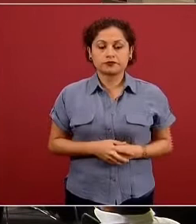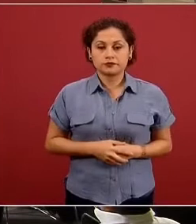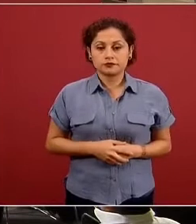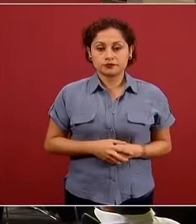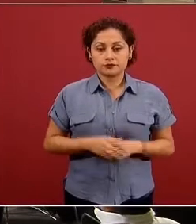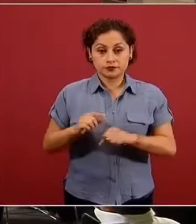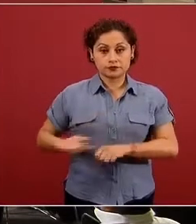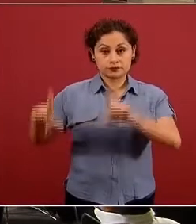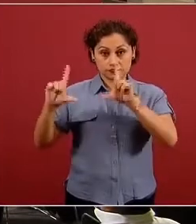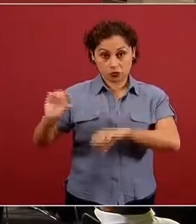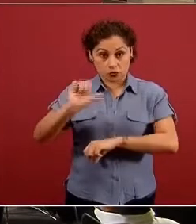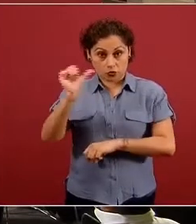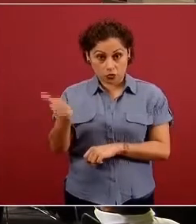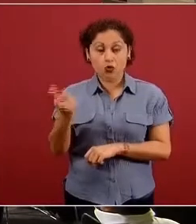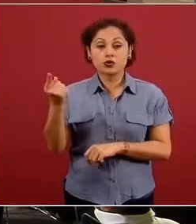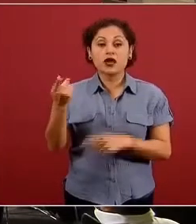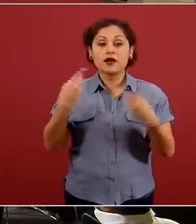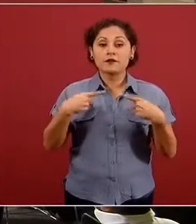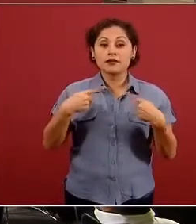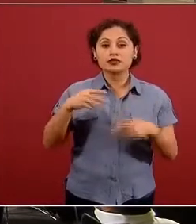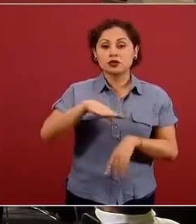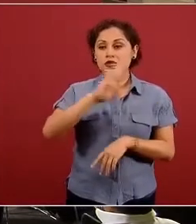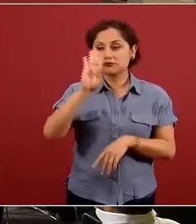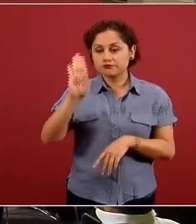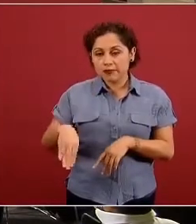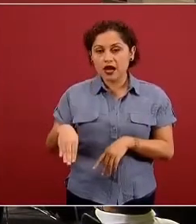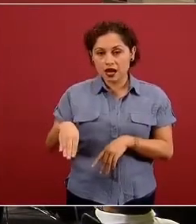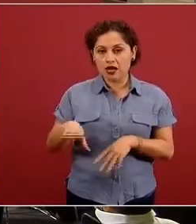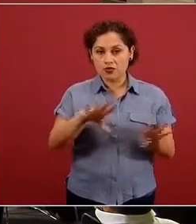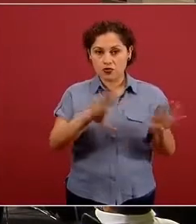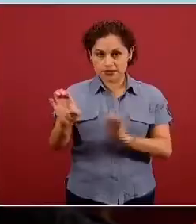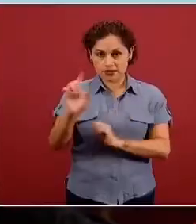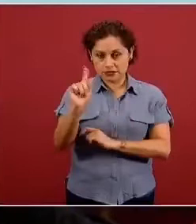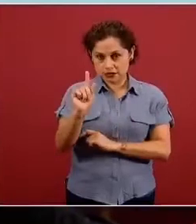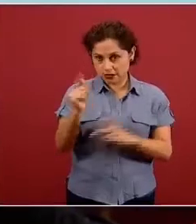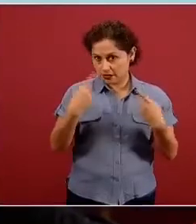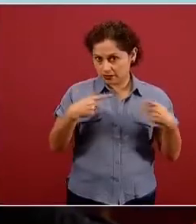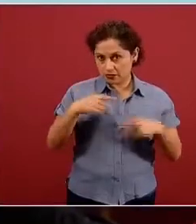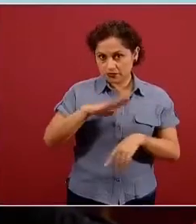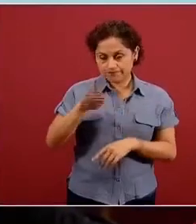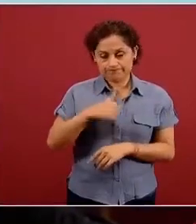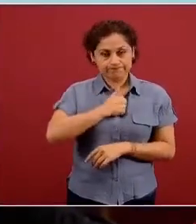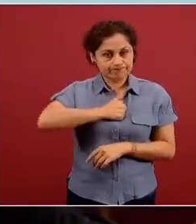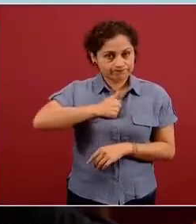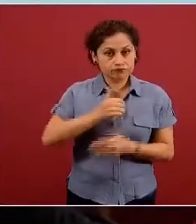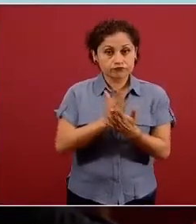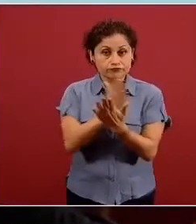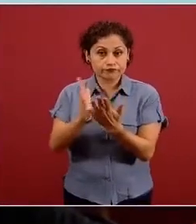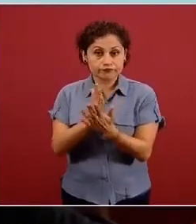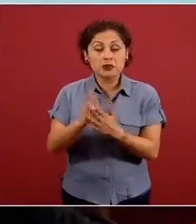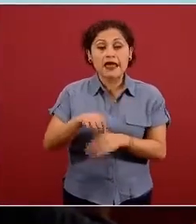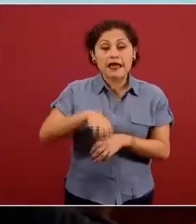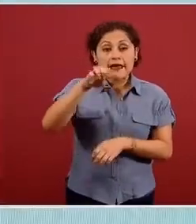La distribución de las defunciones, de estas lamentables 970 defunciones, en cuanto a los grupos de edad, es